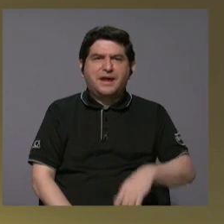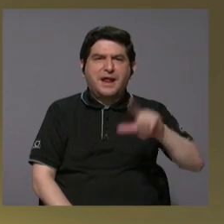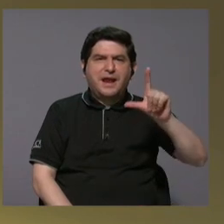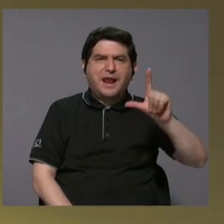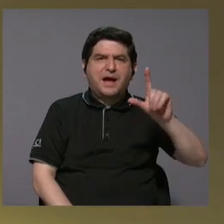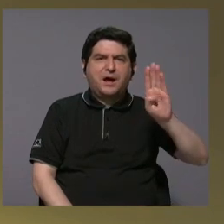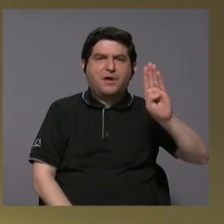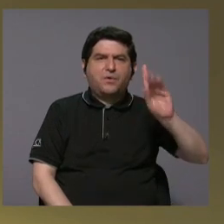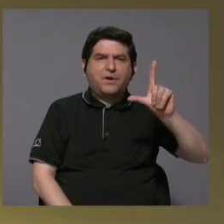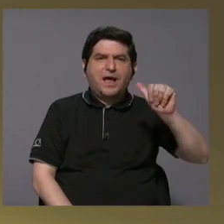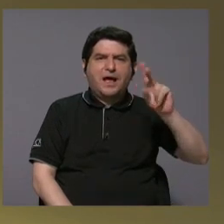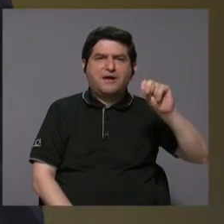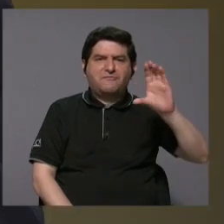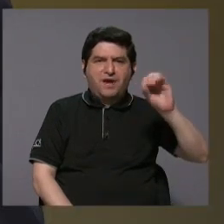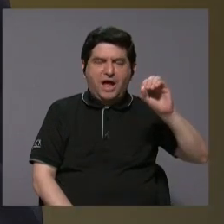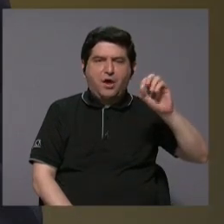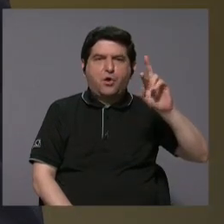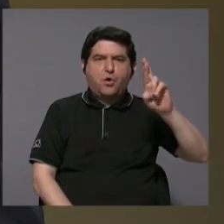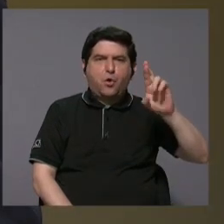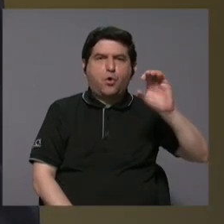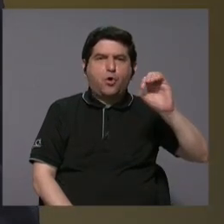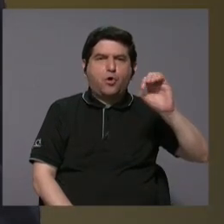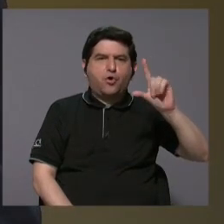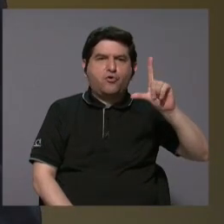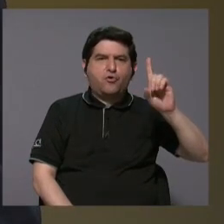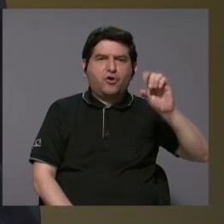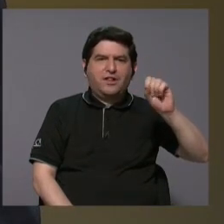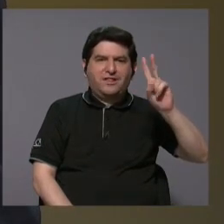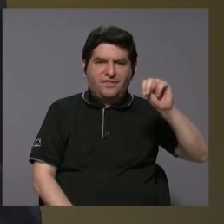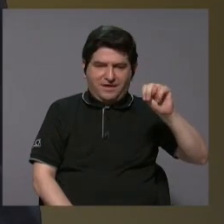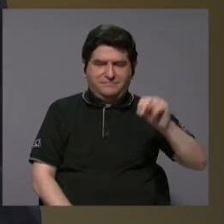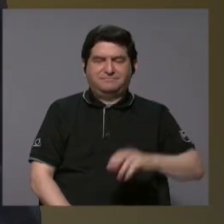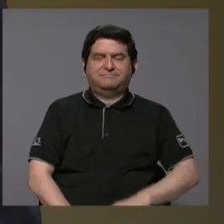Blanco Roldán, ajá, o algo así,